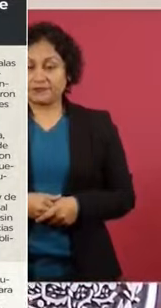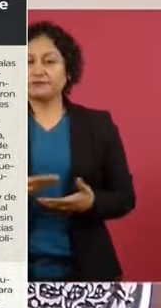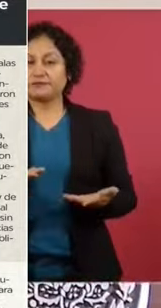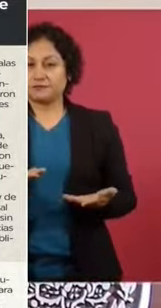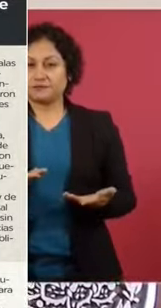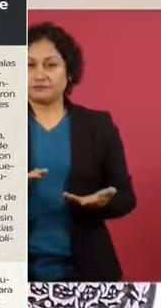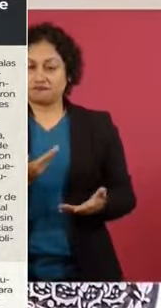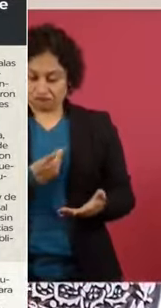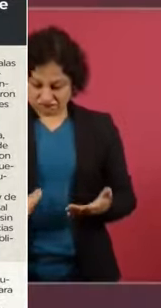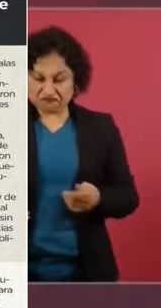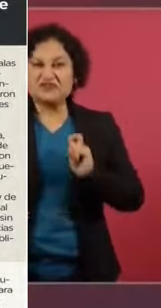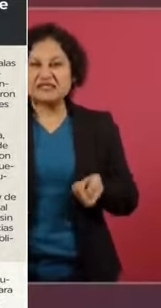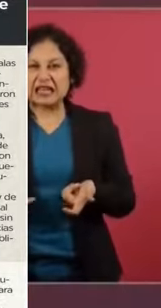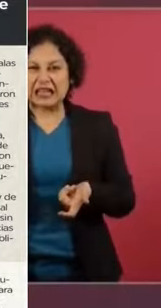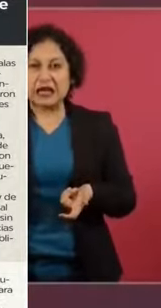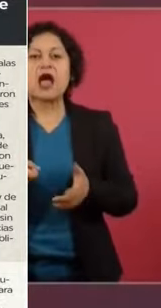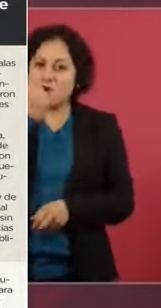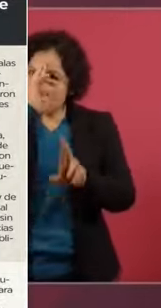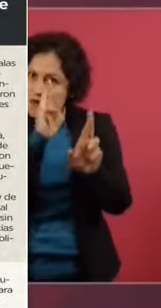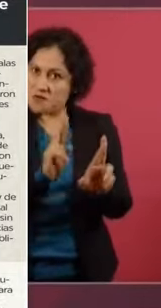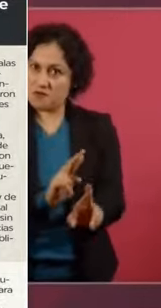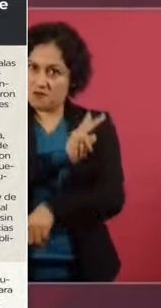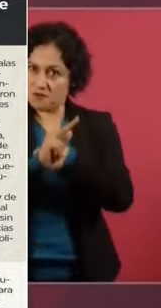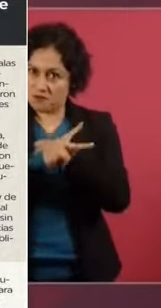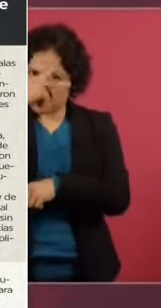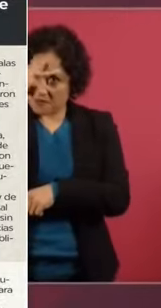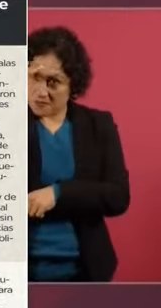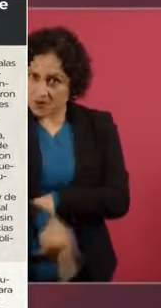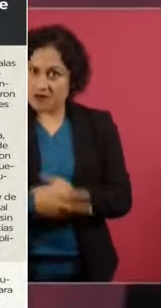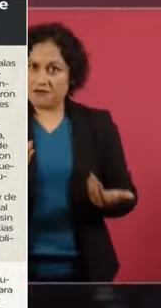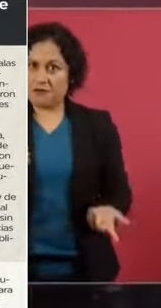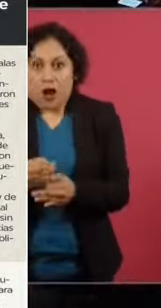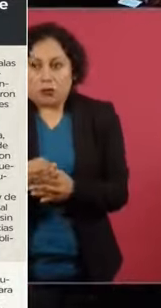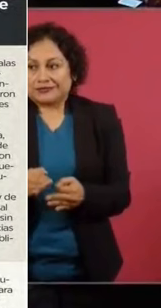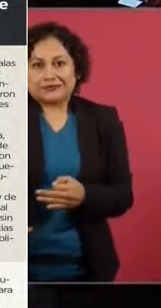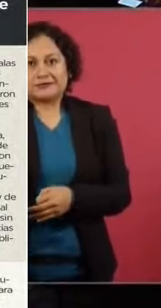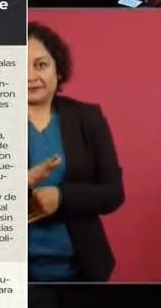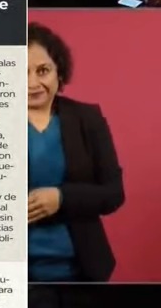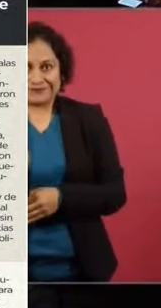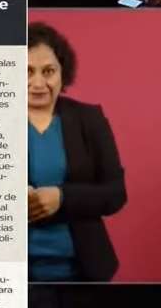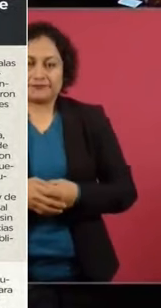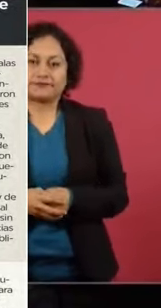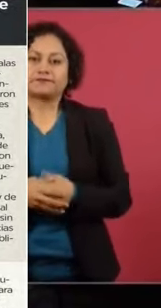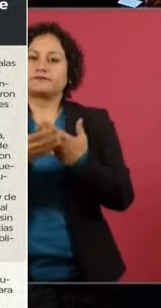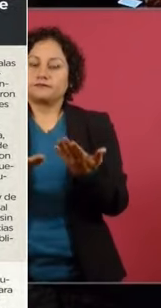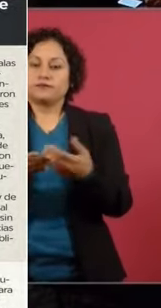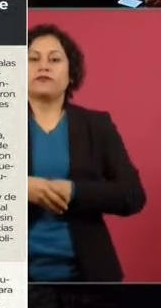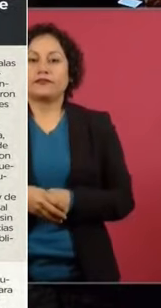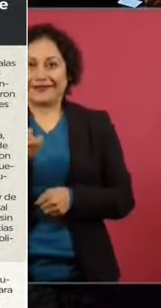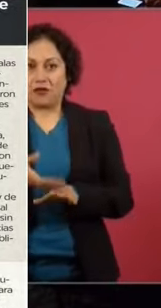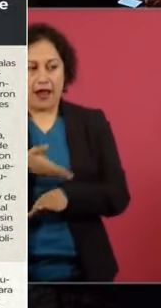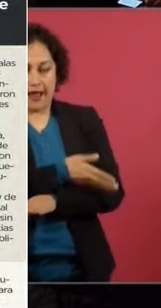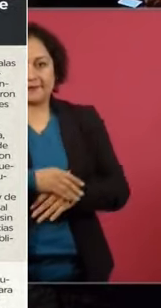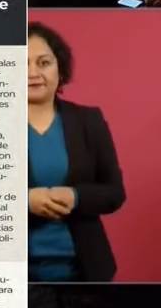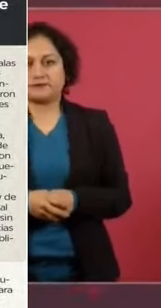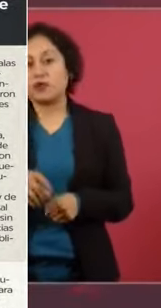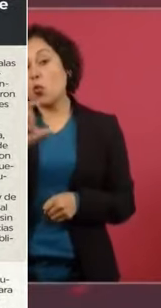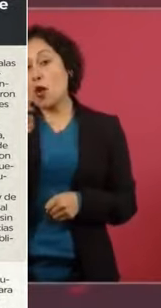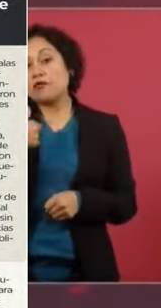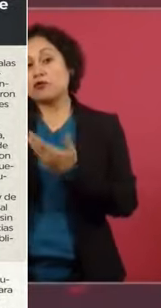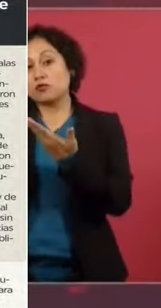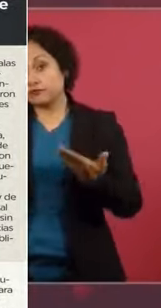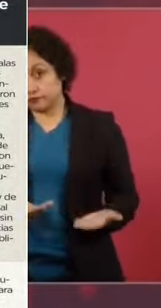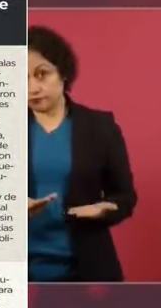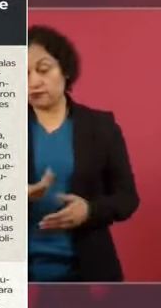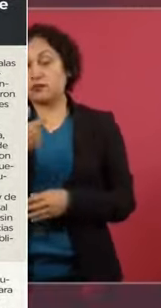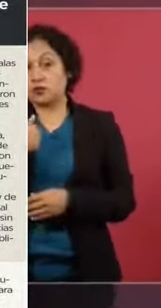moches. Entonces, ya no hay moches. Entonces, ¿qué pasa? Como no hay arreglos. Entonces, desde que yo llegué, envié